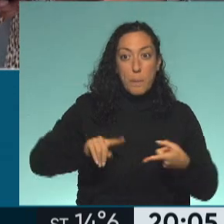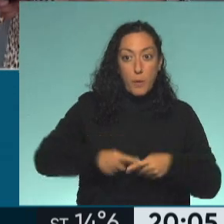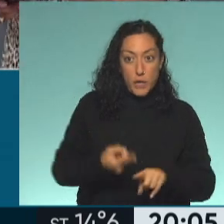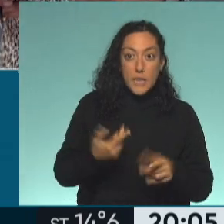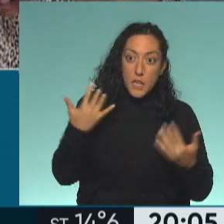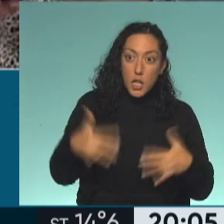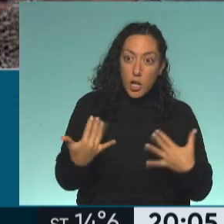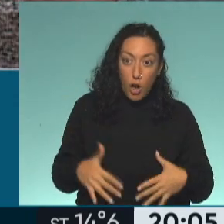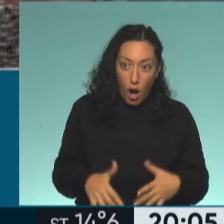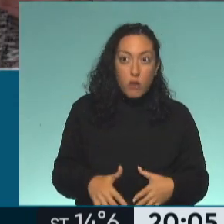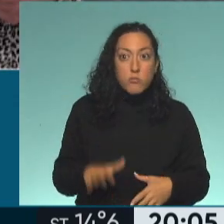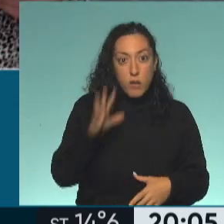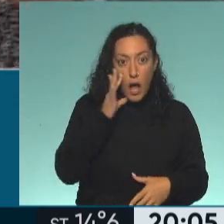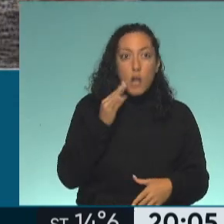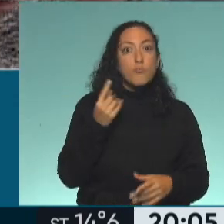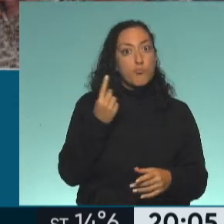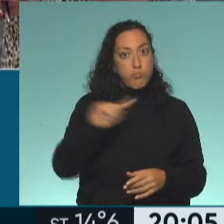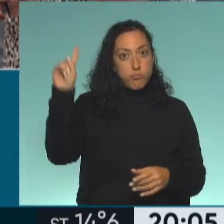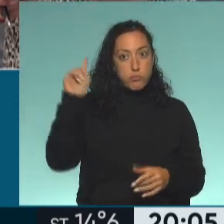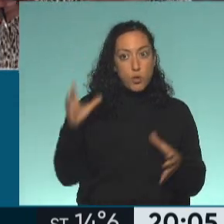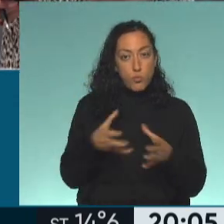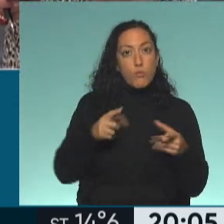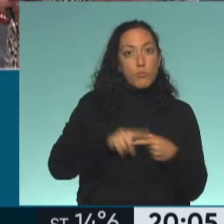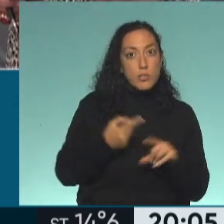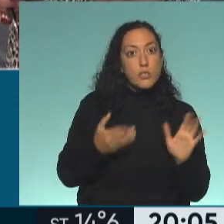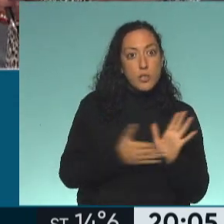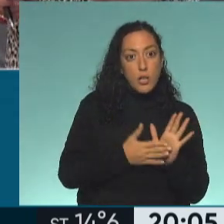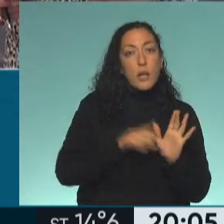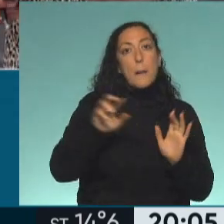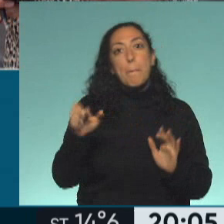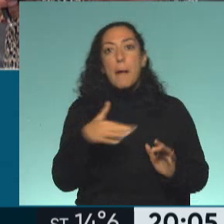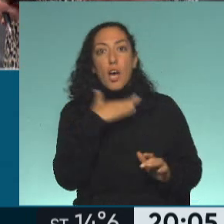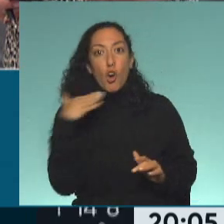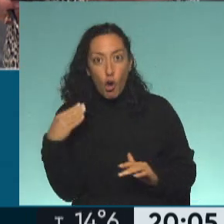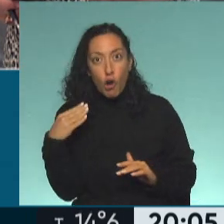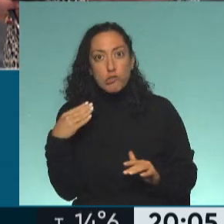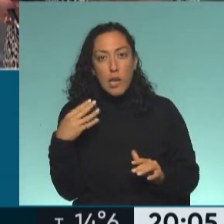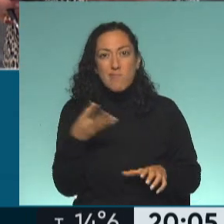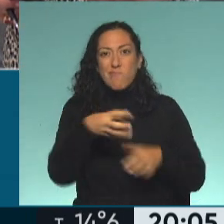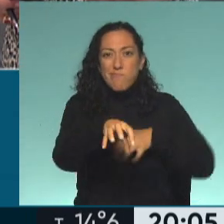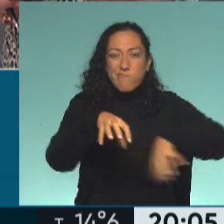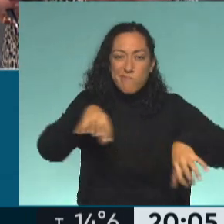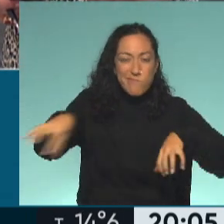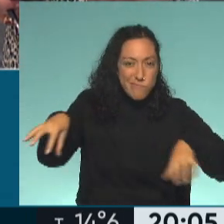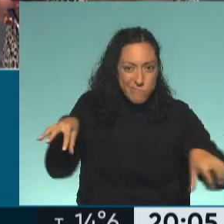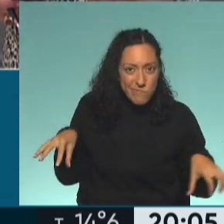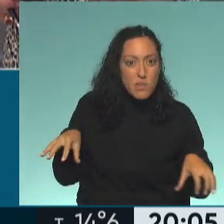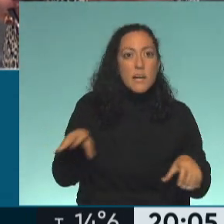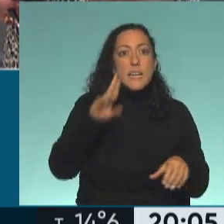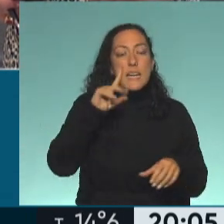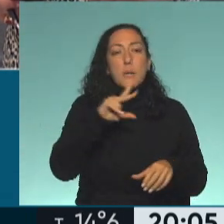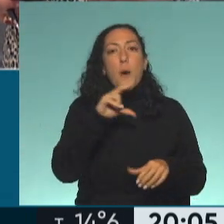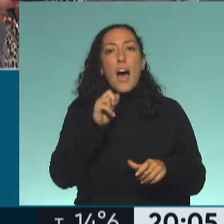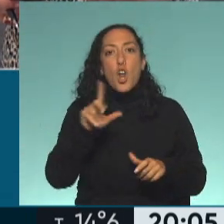como algo bastante destacable lo que está haciendo la izquierda allí. Y el PJ está bastante disperso en Jujuy. Rivarola